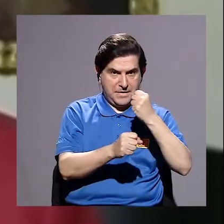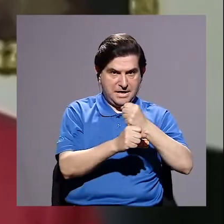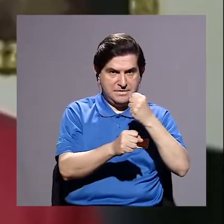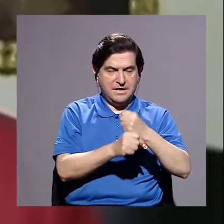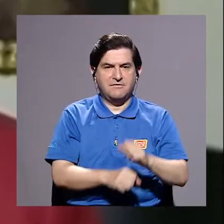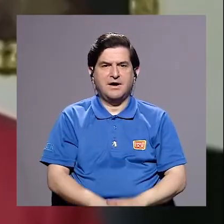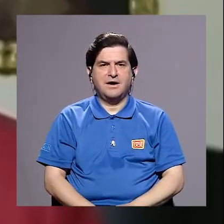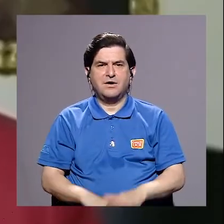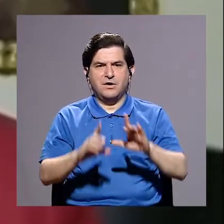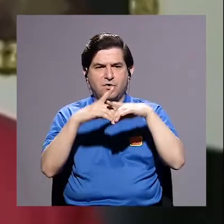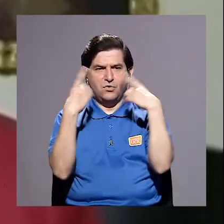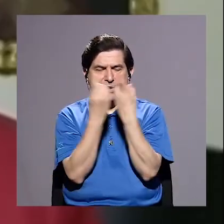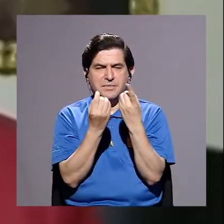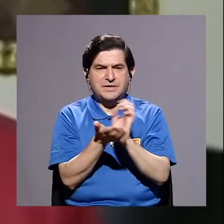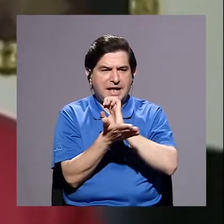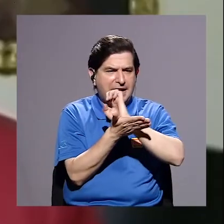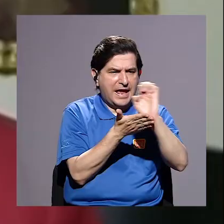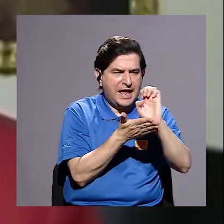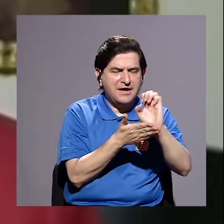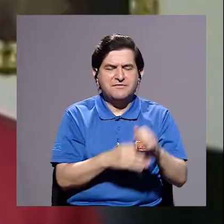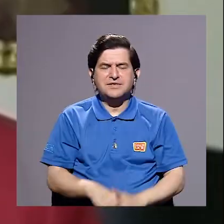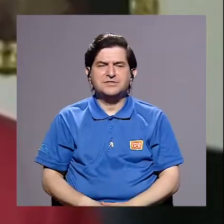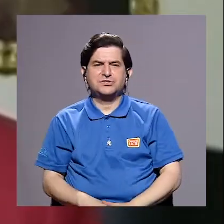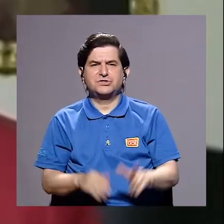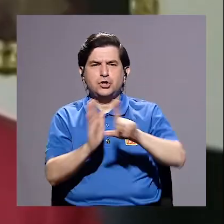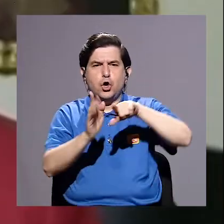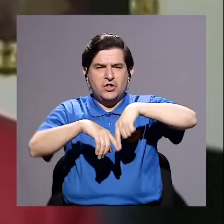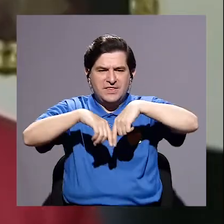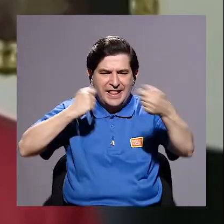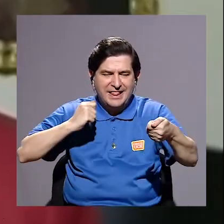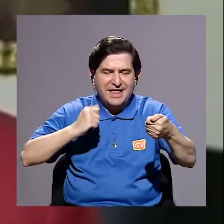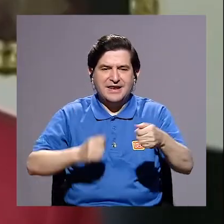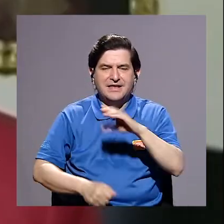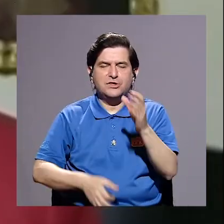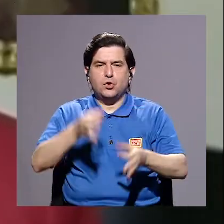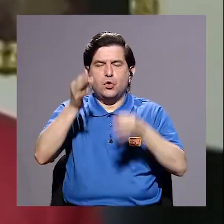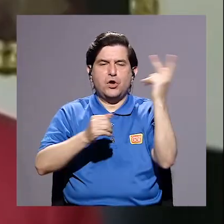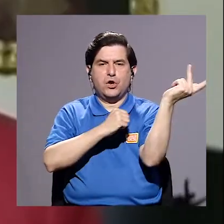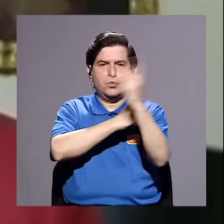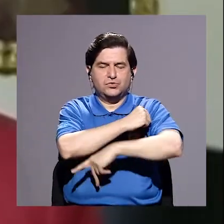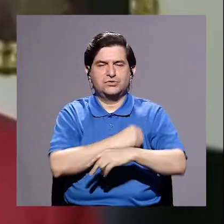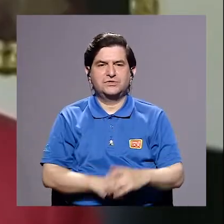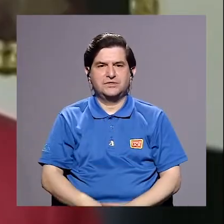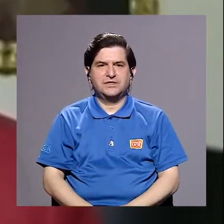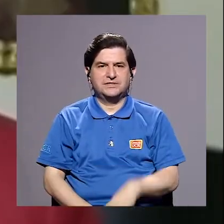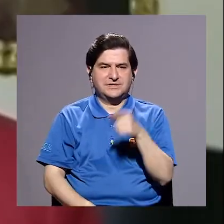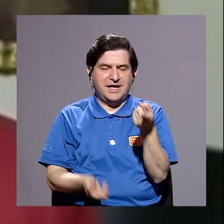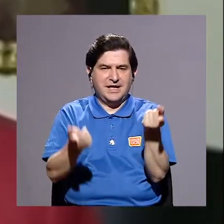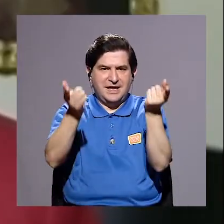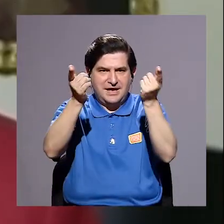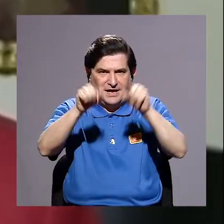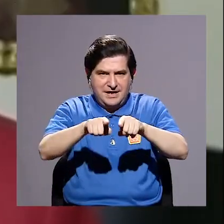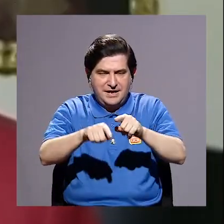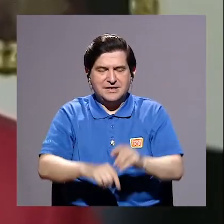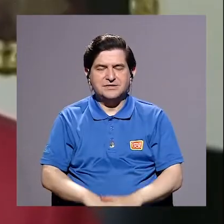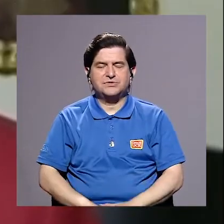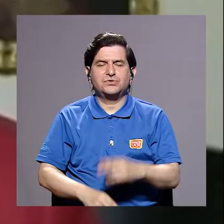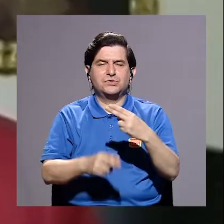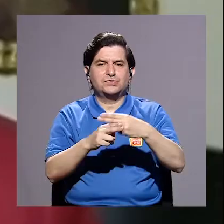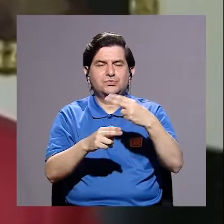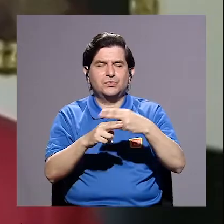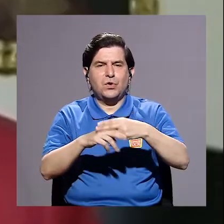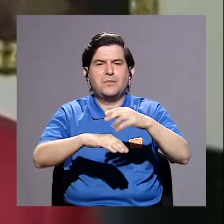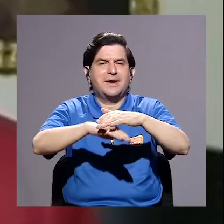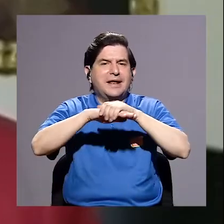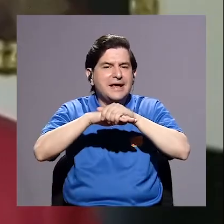en la División de Prevención del Delito y Justicia Penal se llamaba Senior Crime Prevention and Criminal